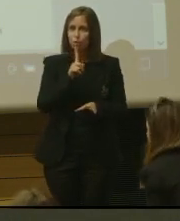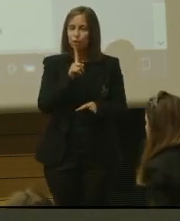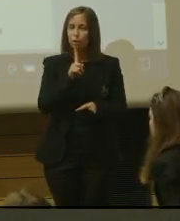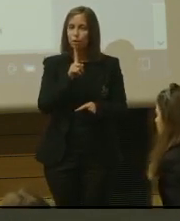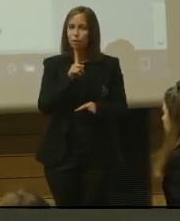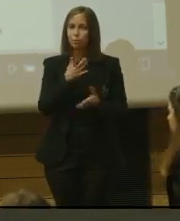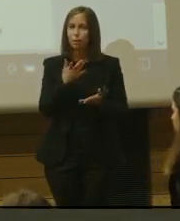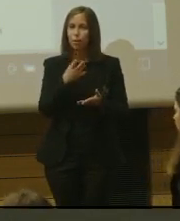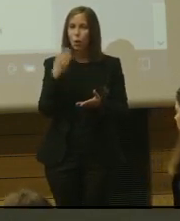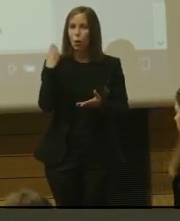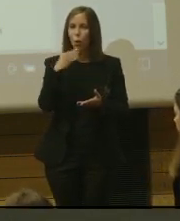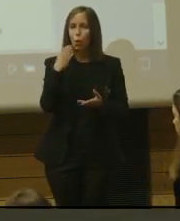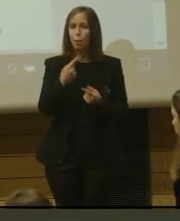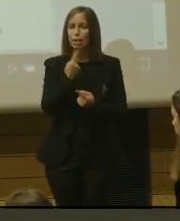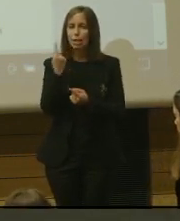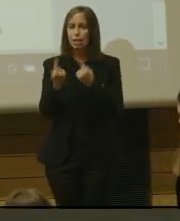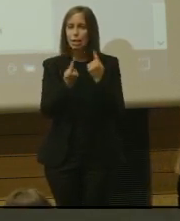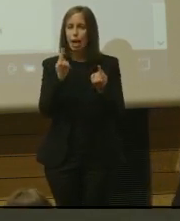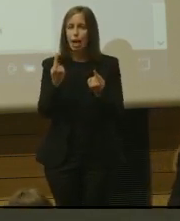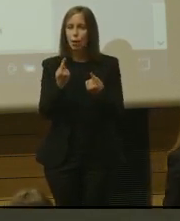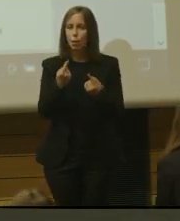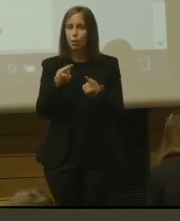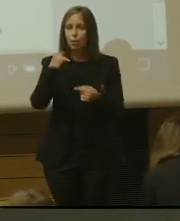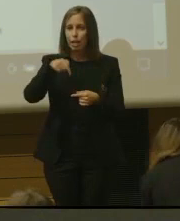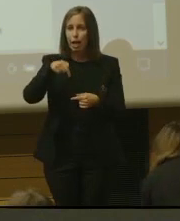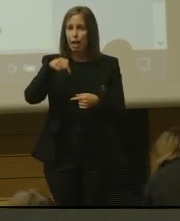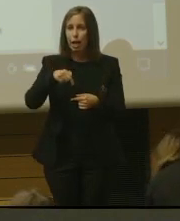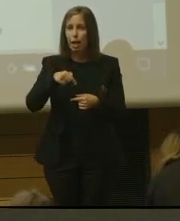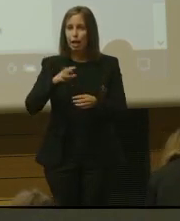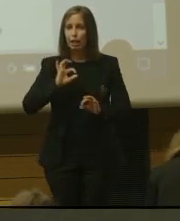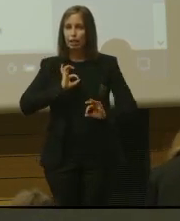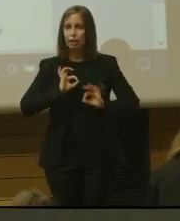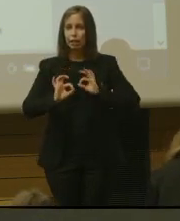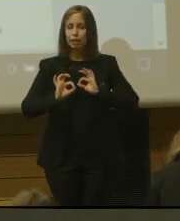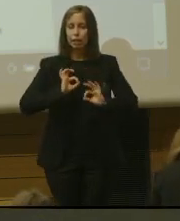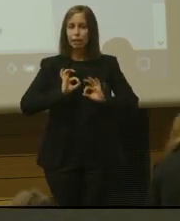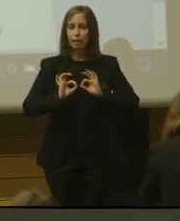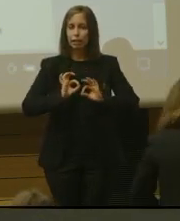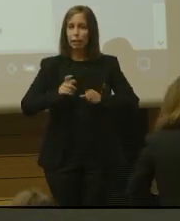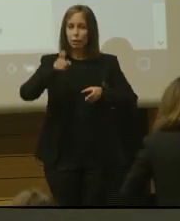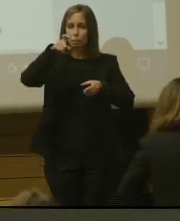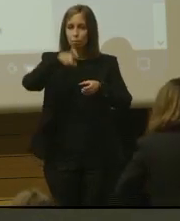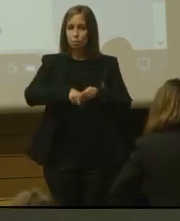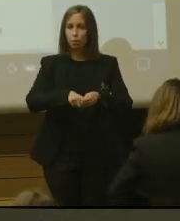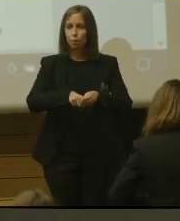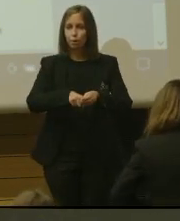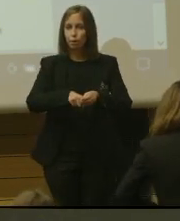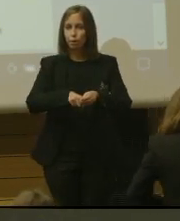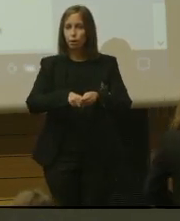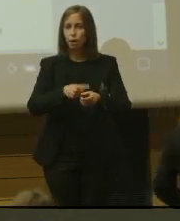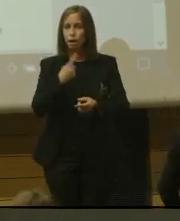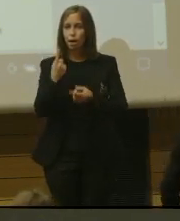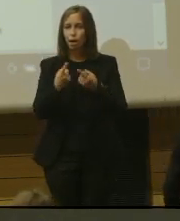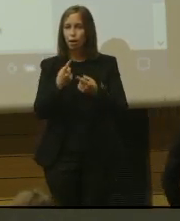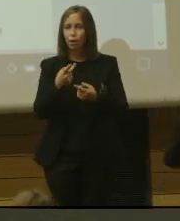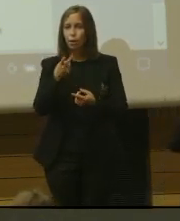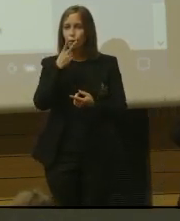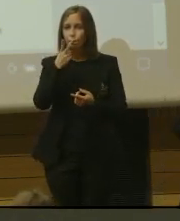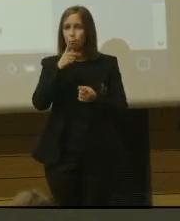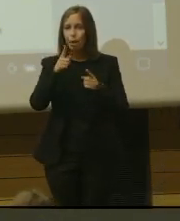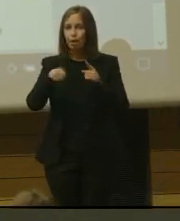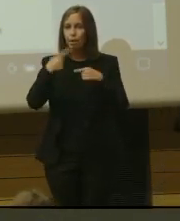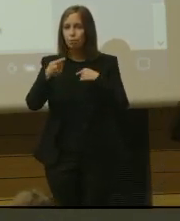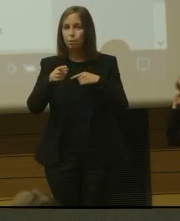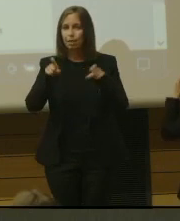de los jóvenes que estuvieron a mitad de la mañana aquí haciendo una pequeña obra de teatro, pues estaban fumando fuera después,